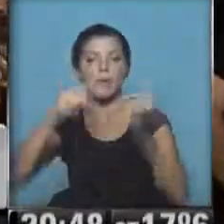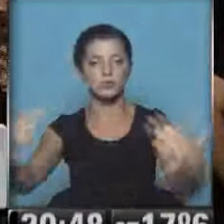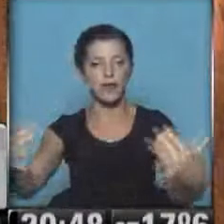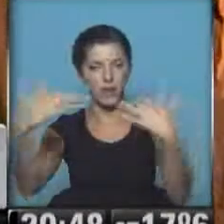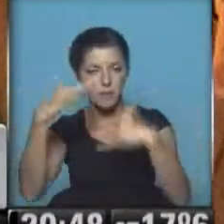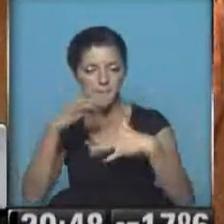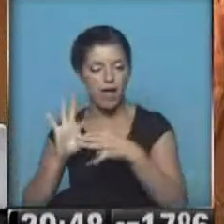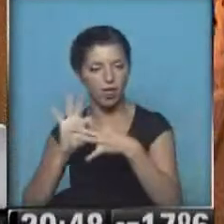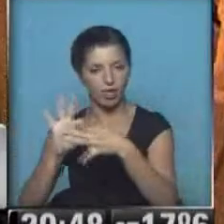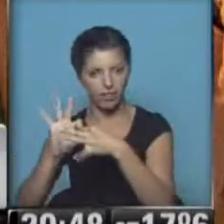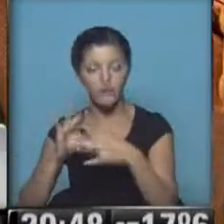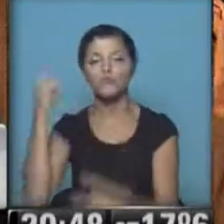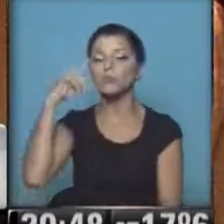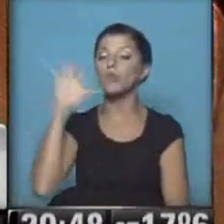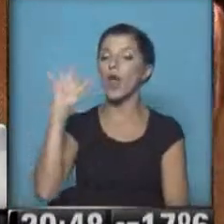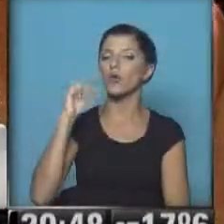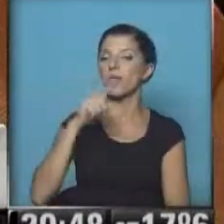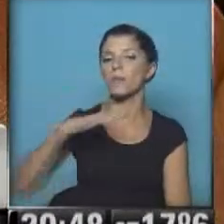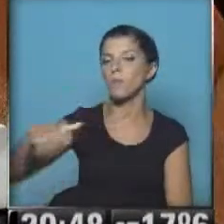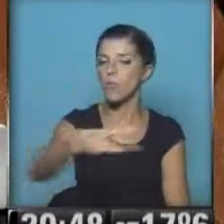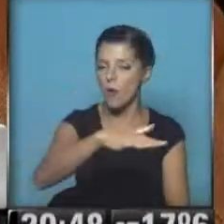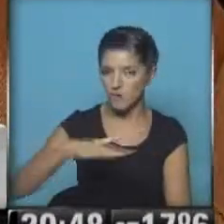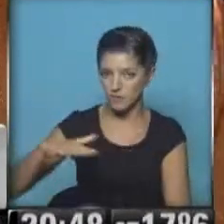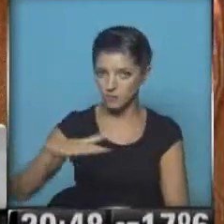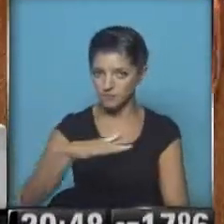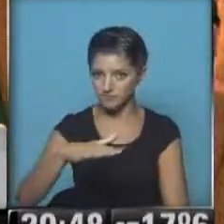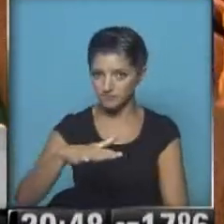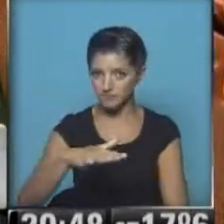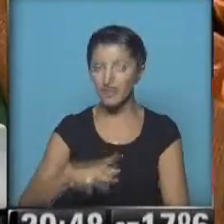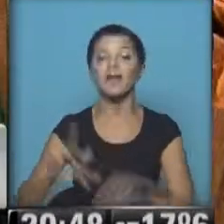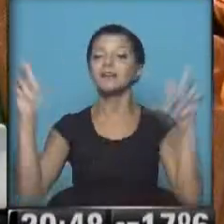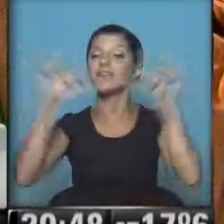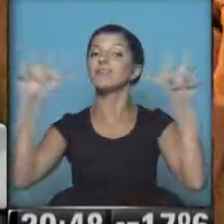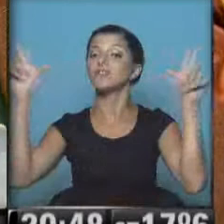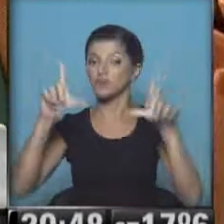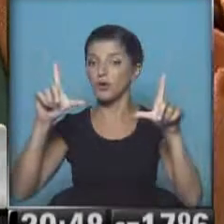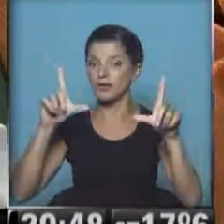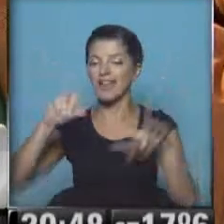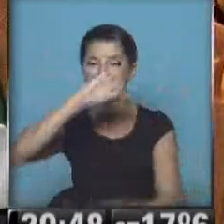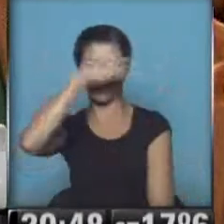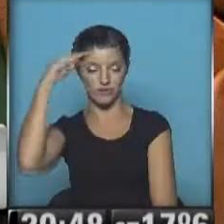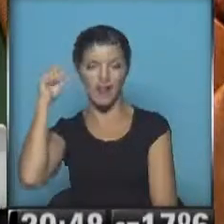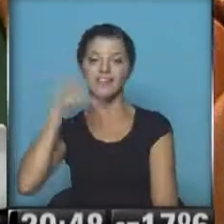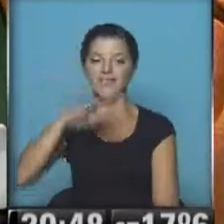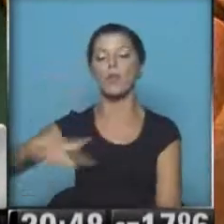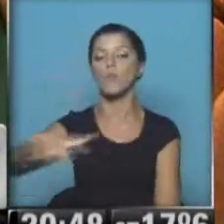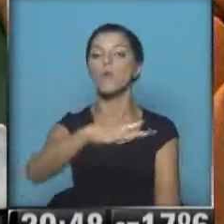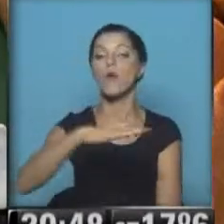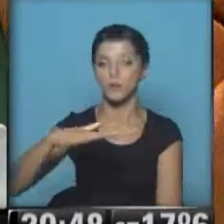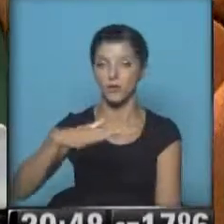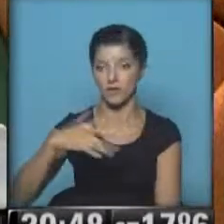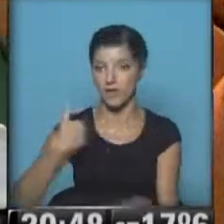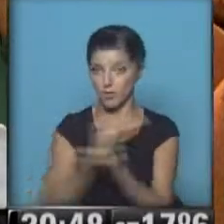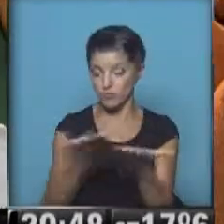Me parece que es un acontecimiento popular, es un acontecimiento de una televisión nacional y popular de una manera